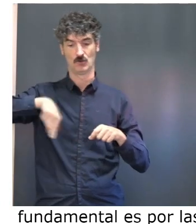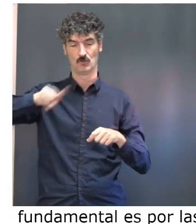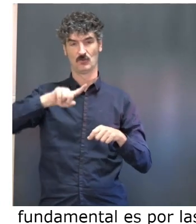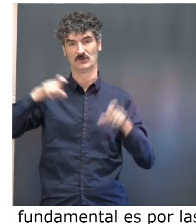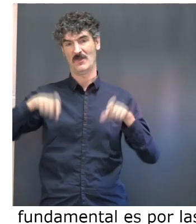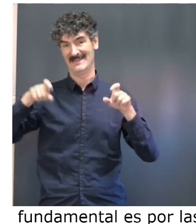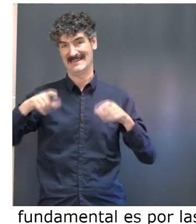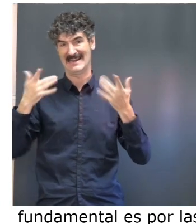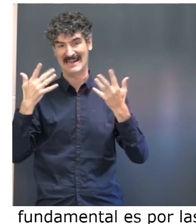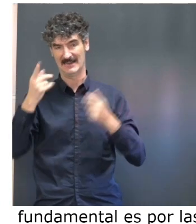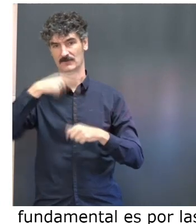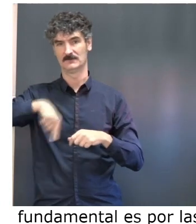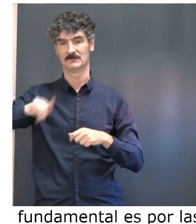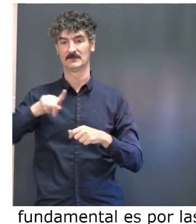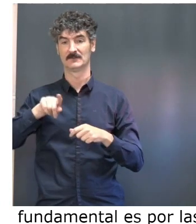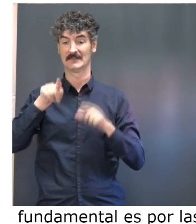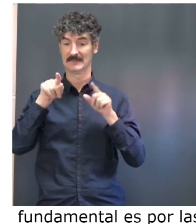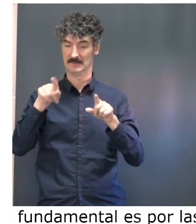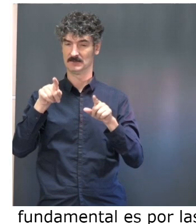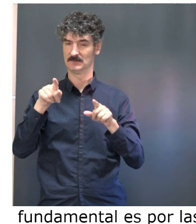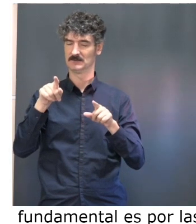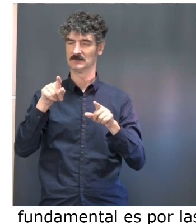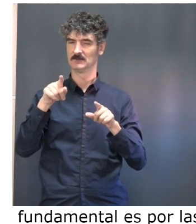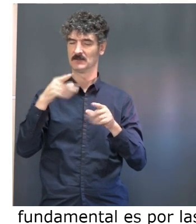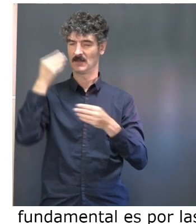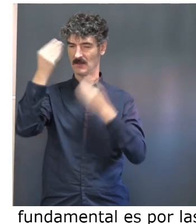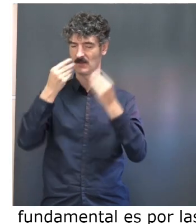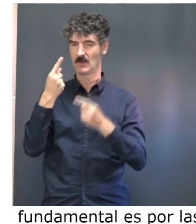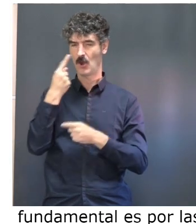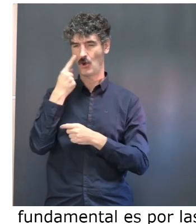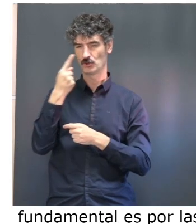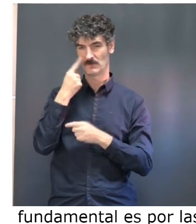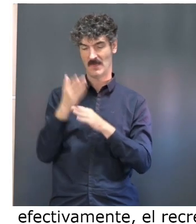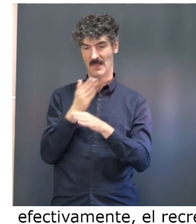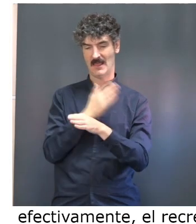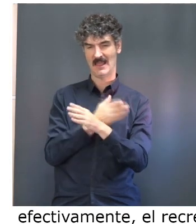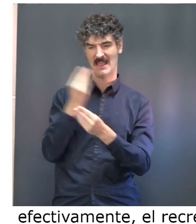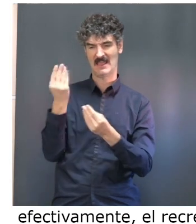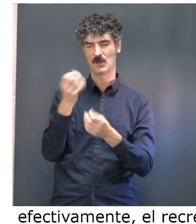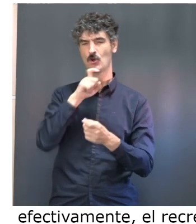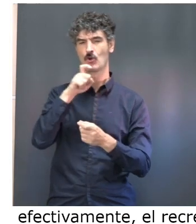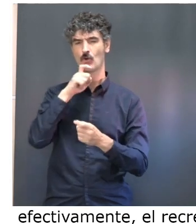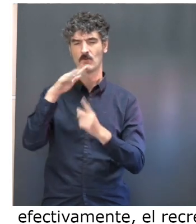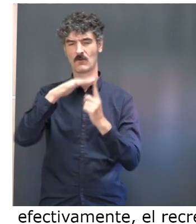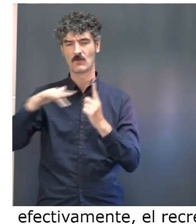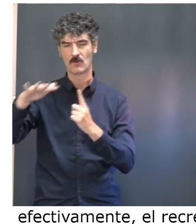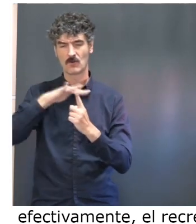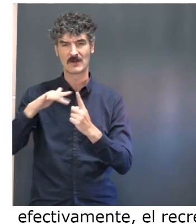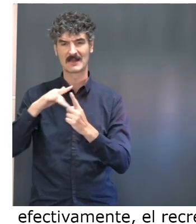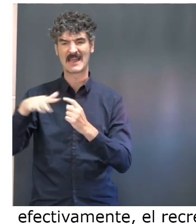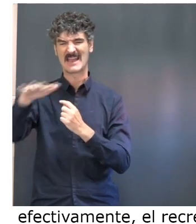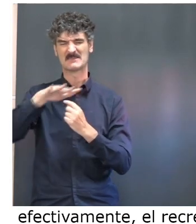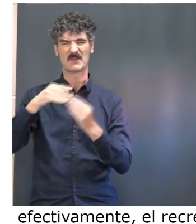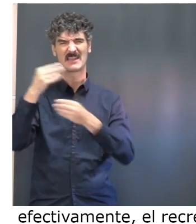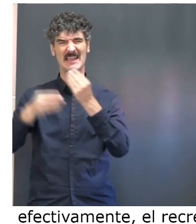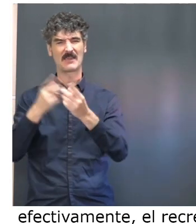recreos. Para esto, estar en el punto de mira supone que hay que hacer una observación de lo que hay, cómo son nuestros recreos, cómo se reparten los espacios, qué hace